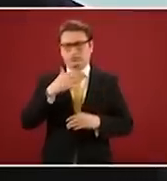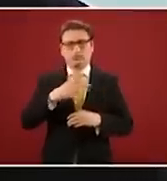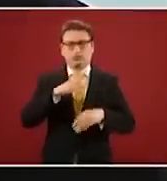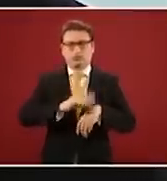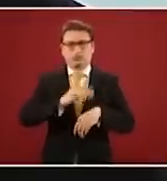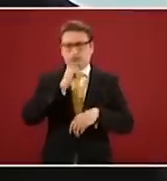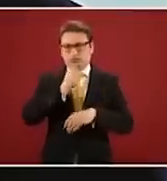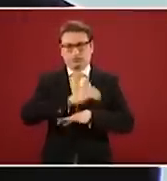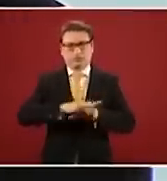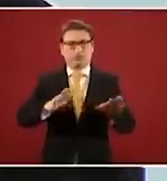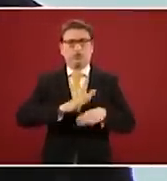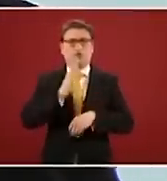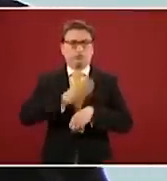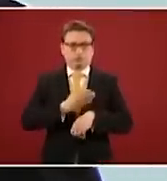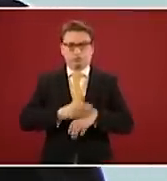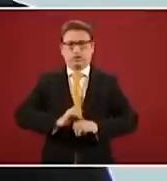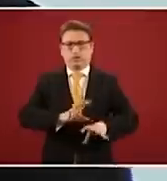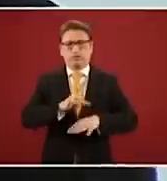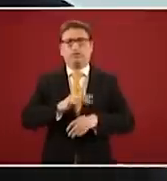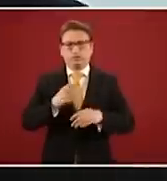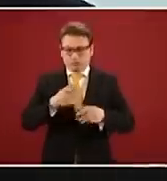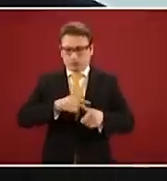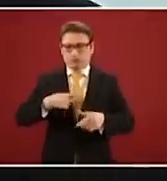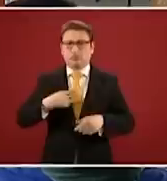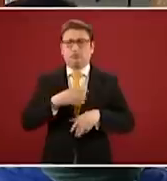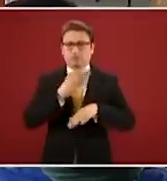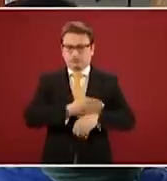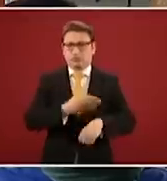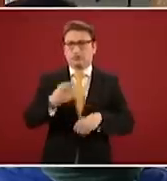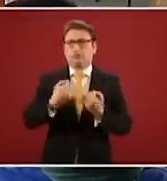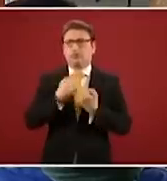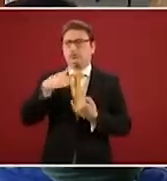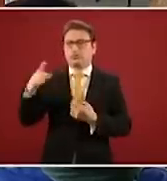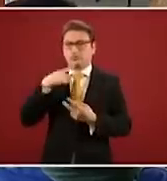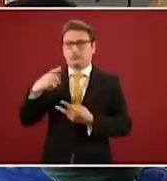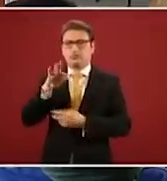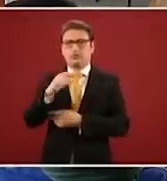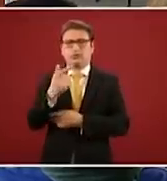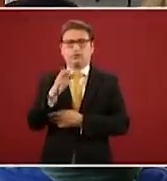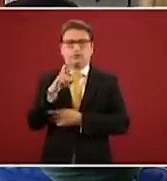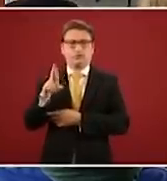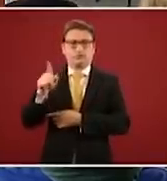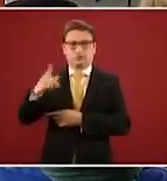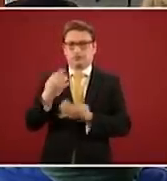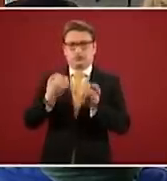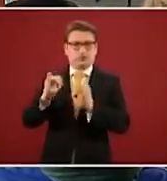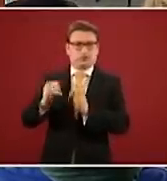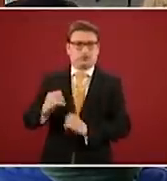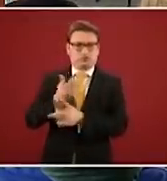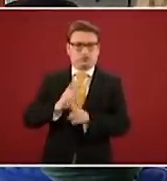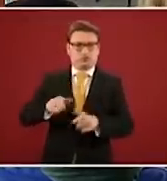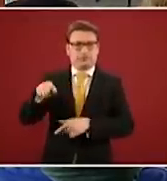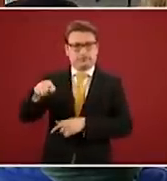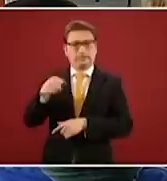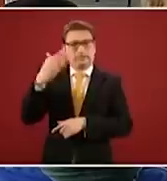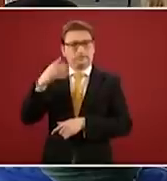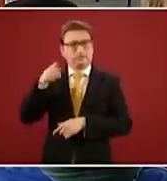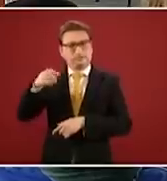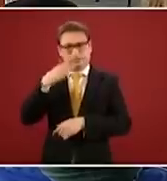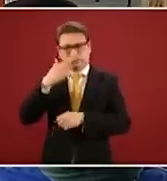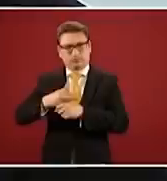impunidad y que se presenten las denuncias ante la instancia competente. La Fiscalía General de la República es un órgano autónomo y es el órgano que tendrá que